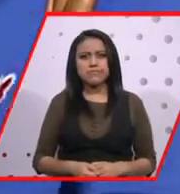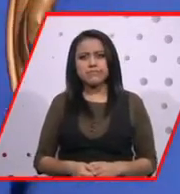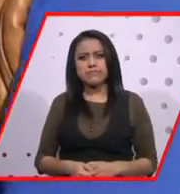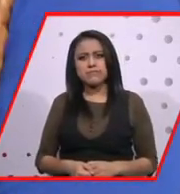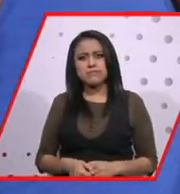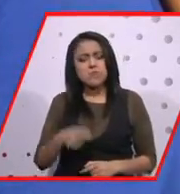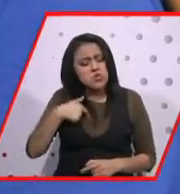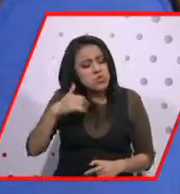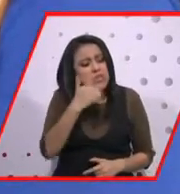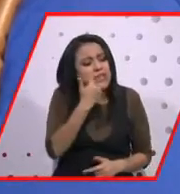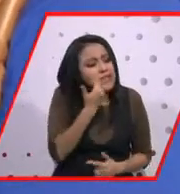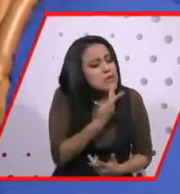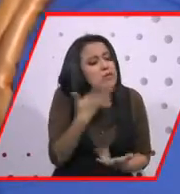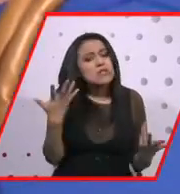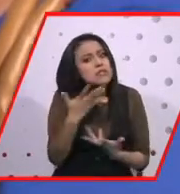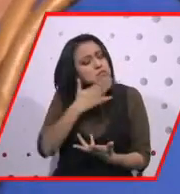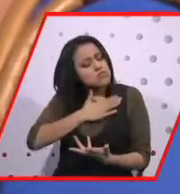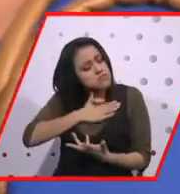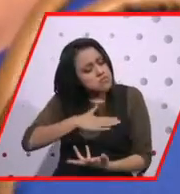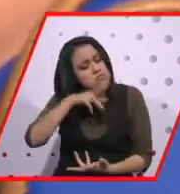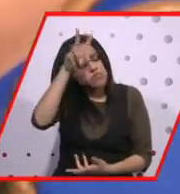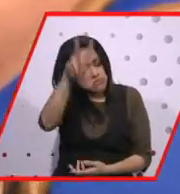que se haga justicia.